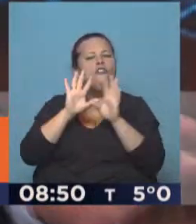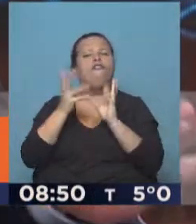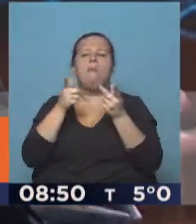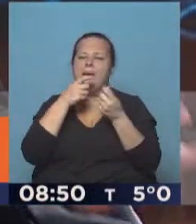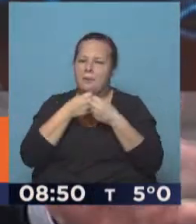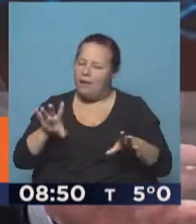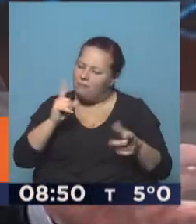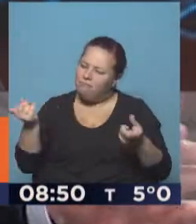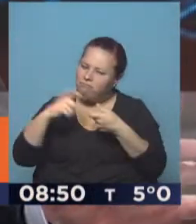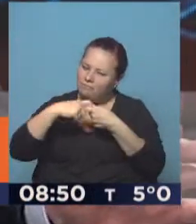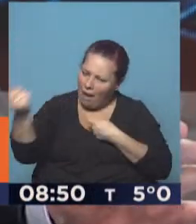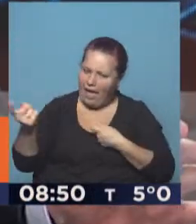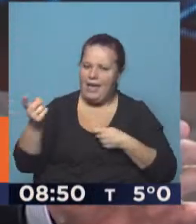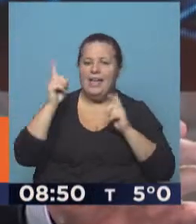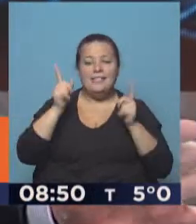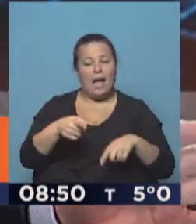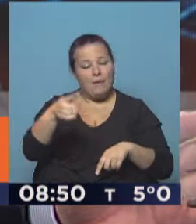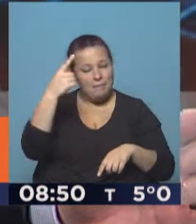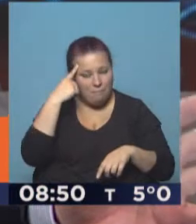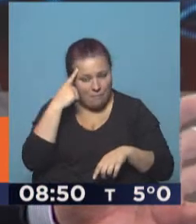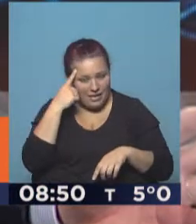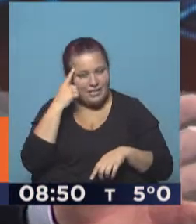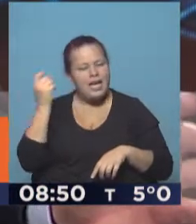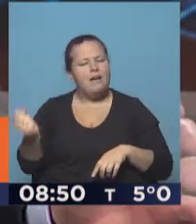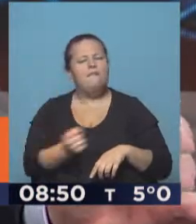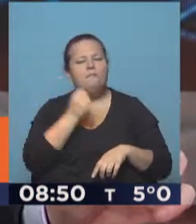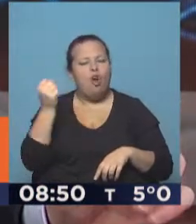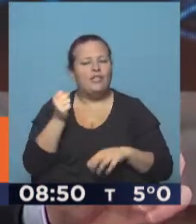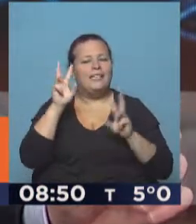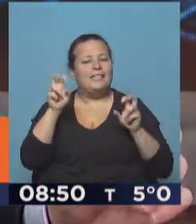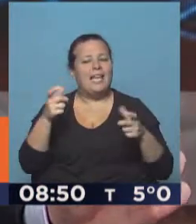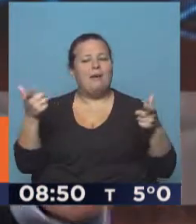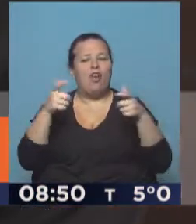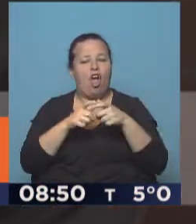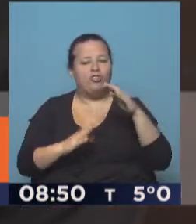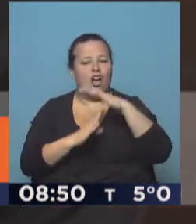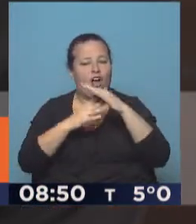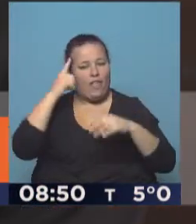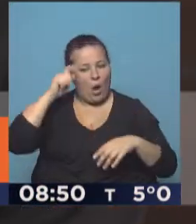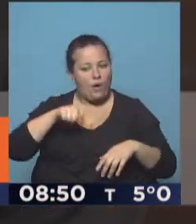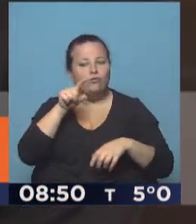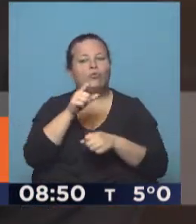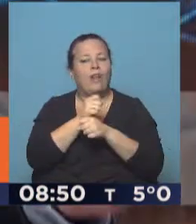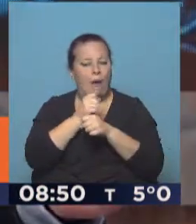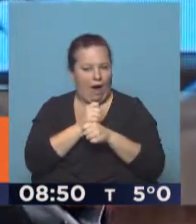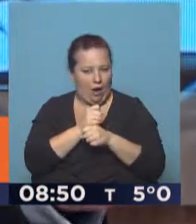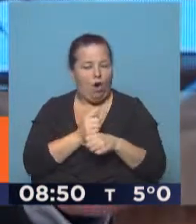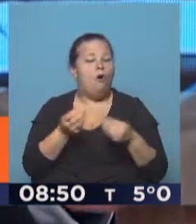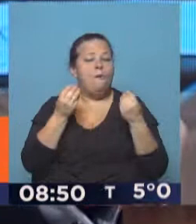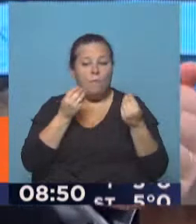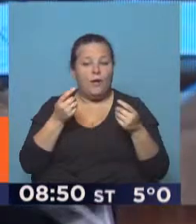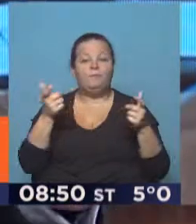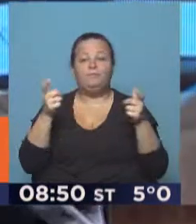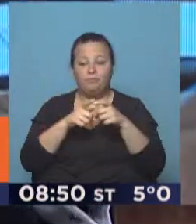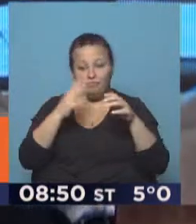También tengan ustedes en cuenta, es muy importante el tema del Consejo de la Magistratura, el papel que haga en esto. ¿Por qué? Porque el Consejo de